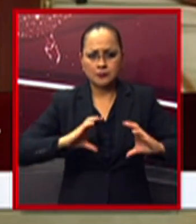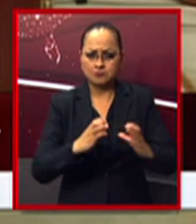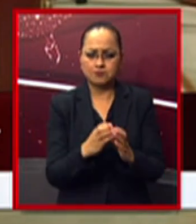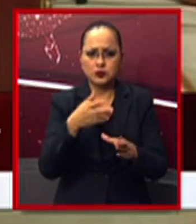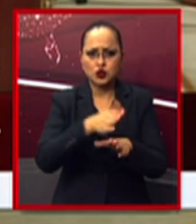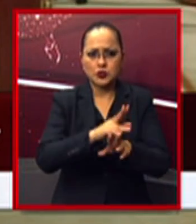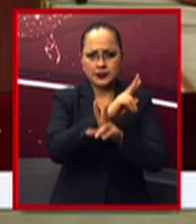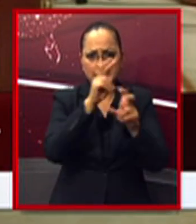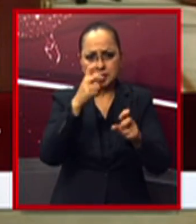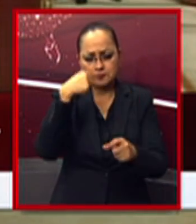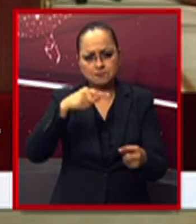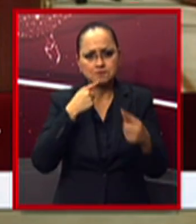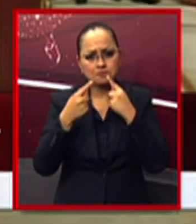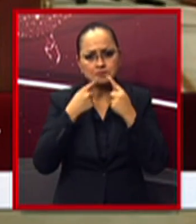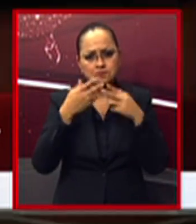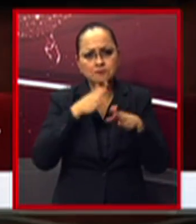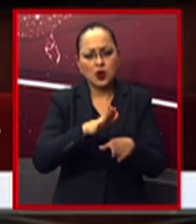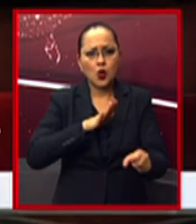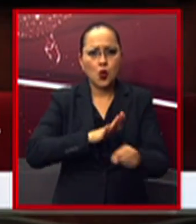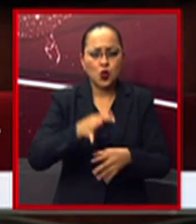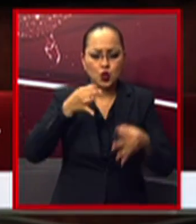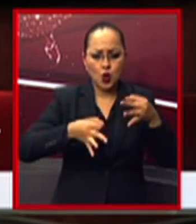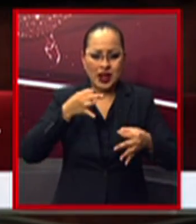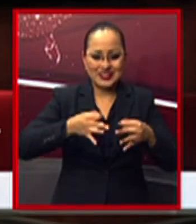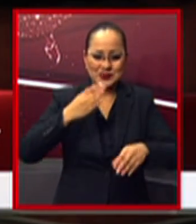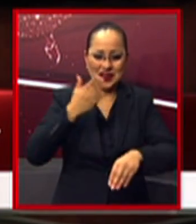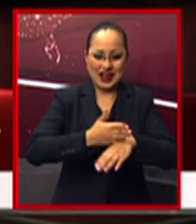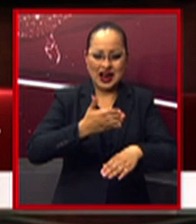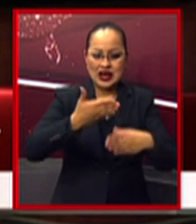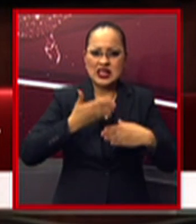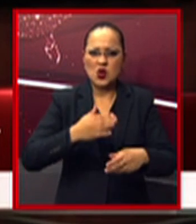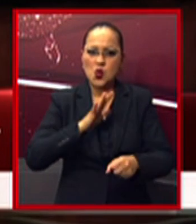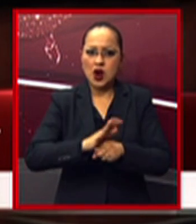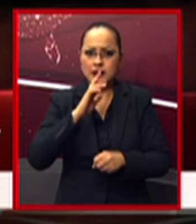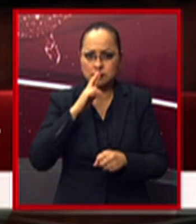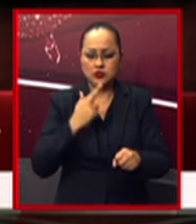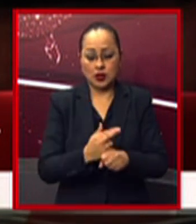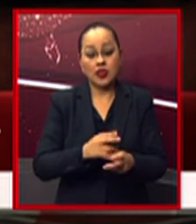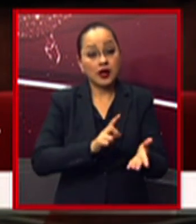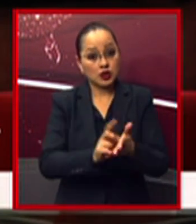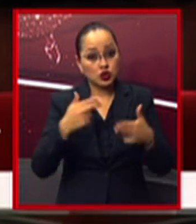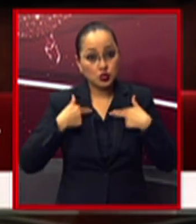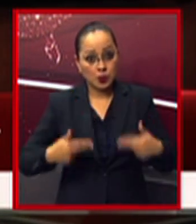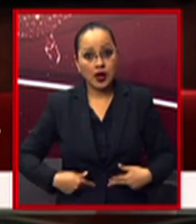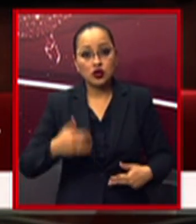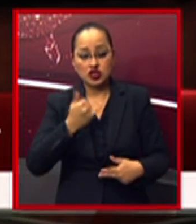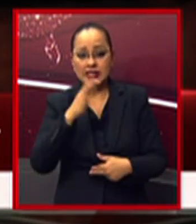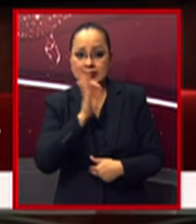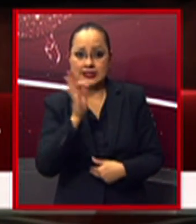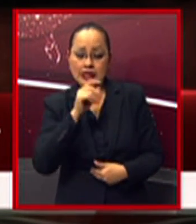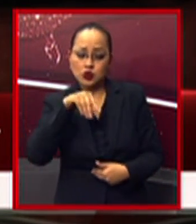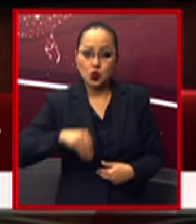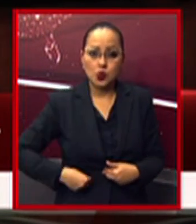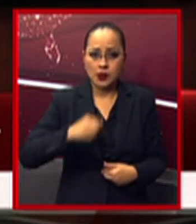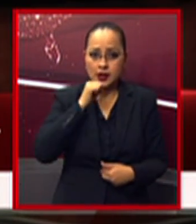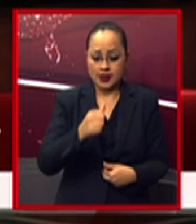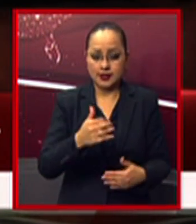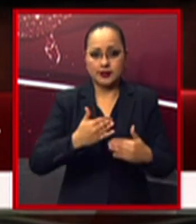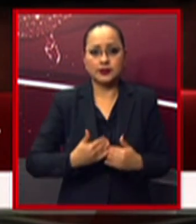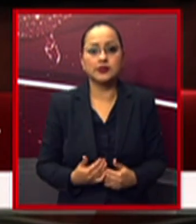temas abordados se discutió sobre las facultades de los jueces penales, el respeto a los derechos humanos y la presunción de inocencia.